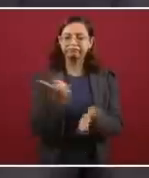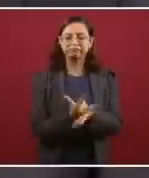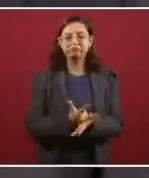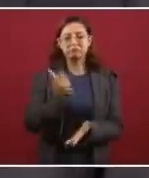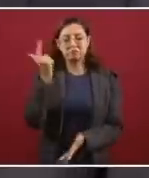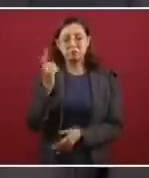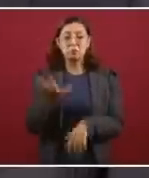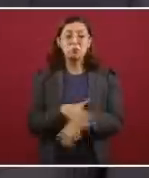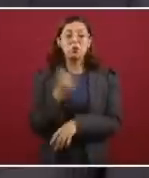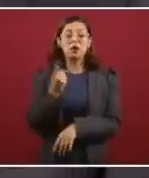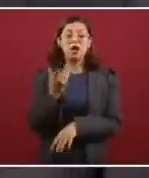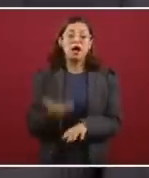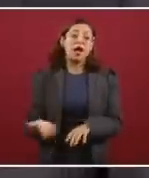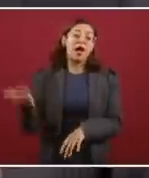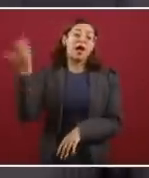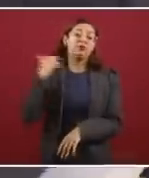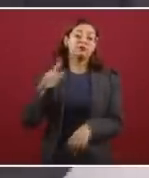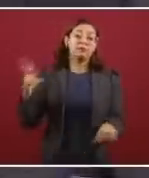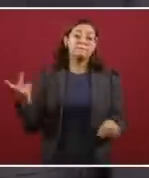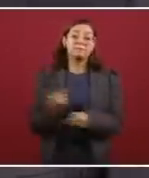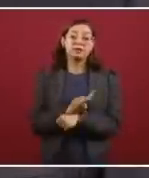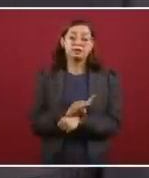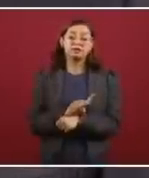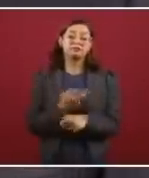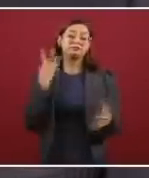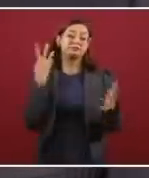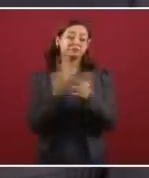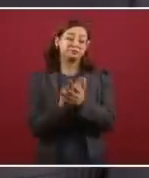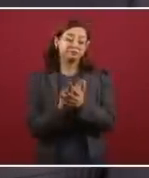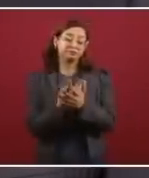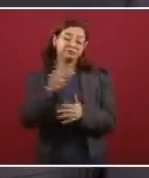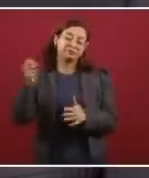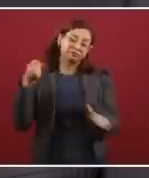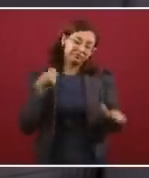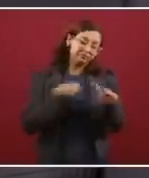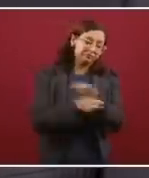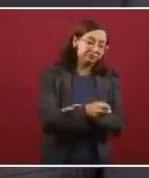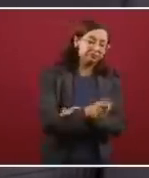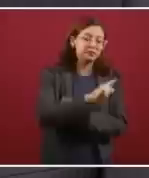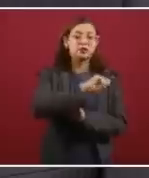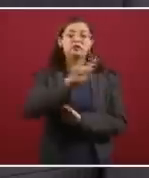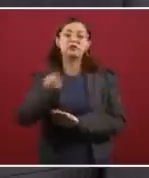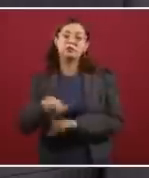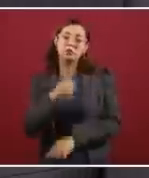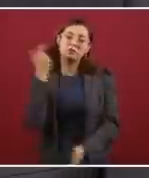iban a la cárcel y salían por una fianza.